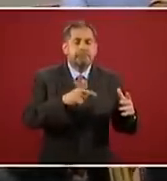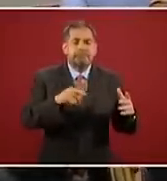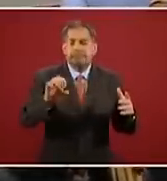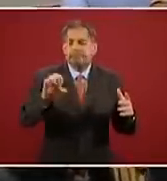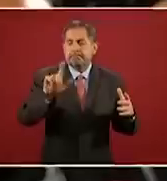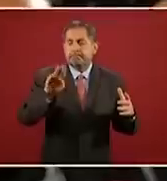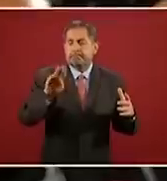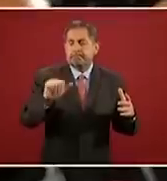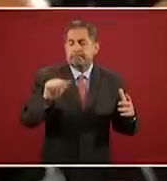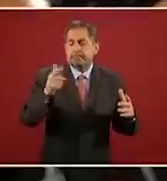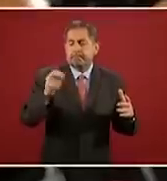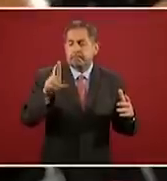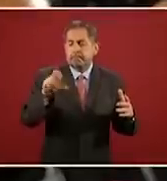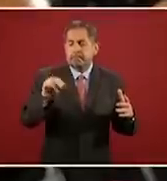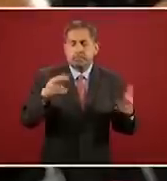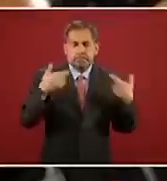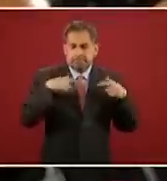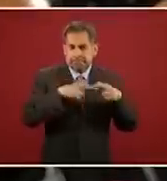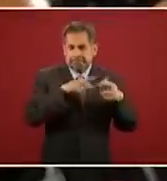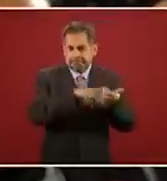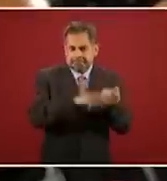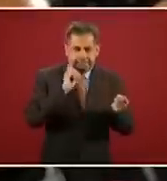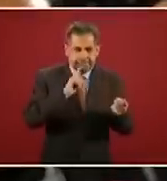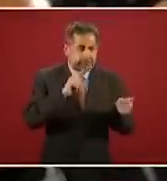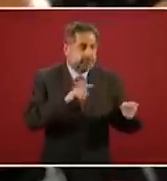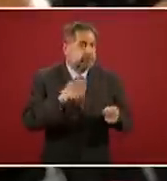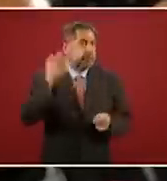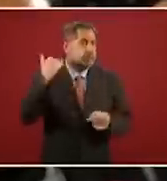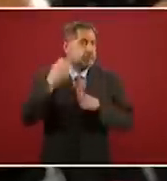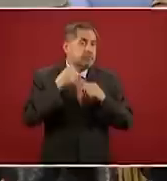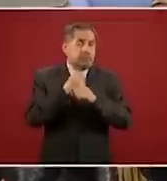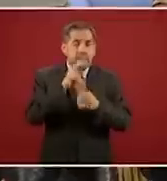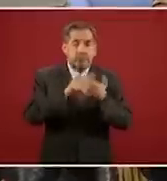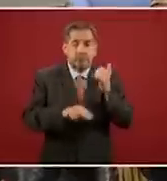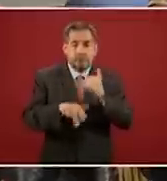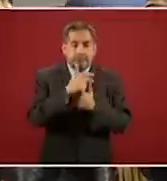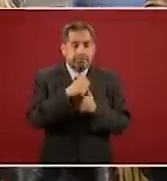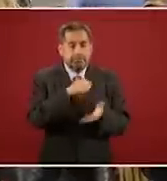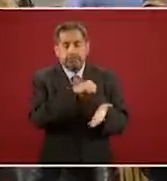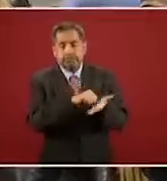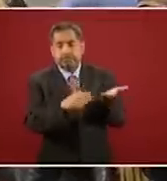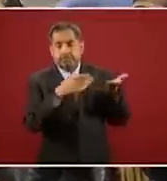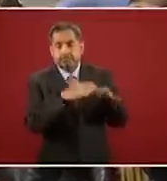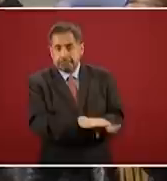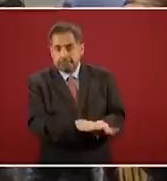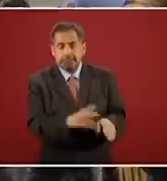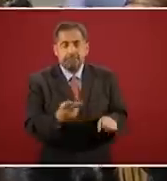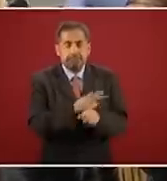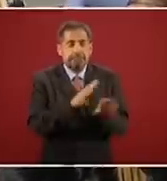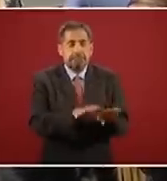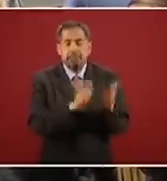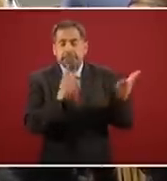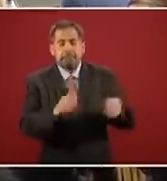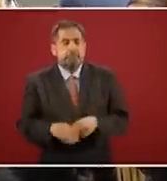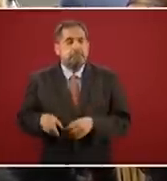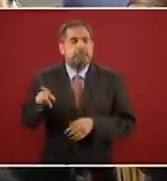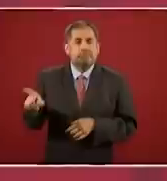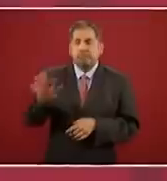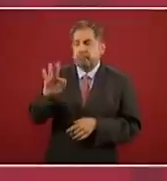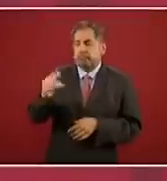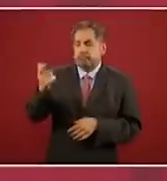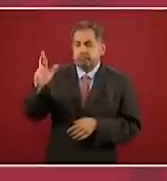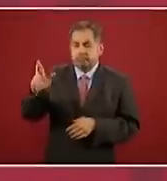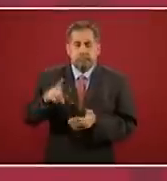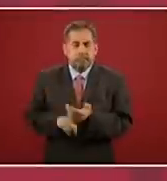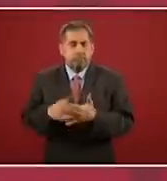Alvester Gordillo, que fueron congelados desde el 2013. Gracias. Sí, fue una decisión de la Fiscalía General de la República. La UIF